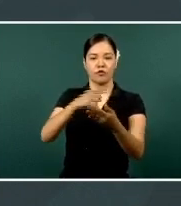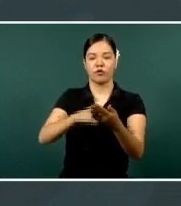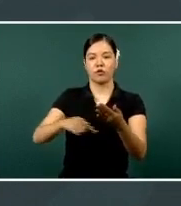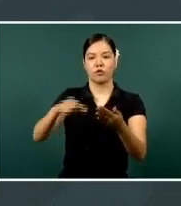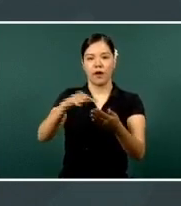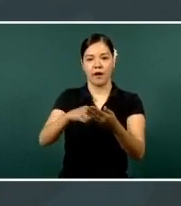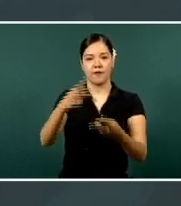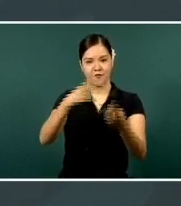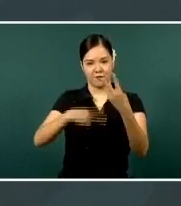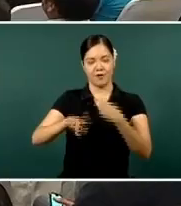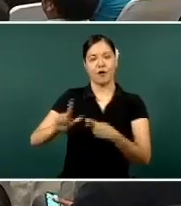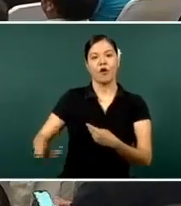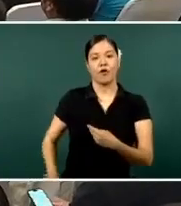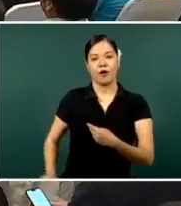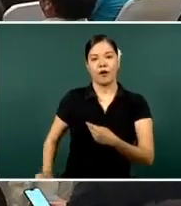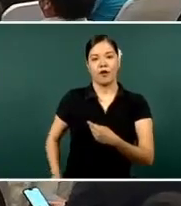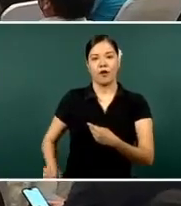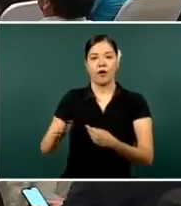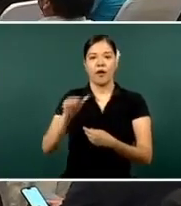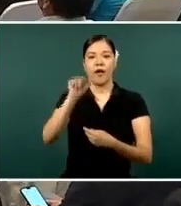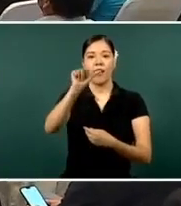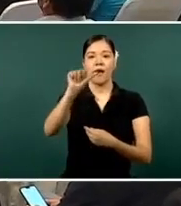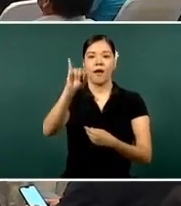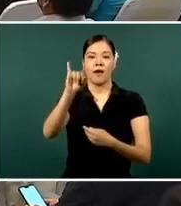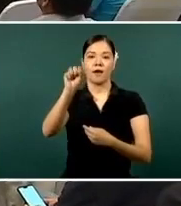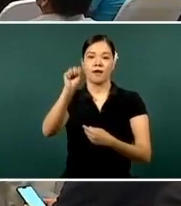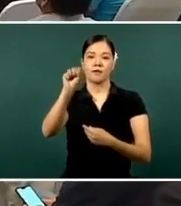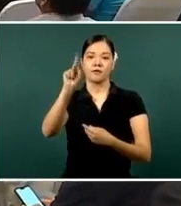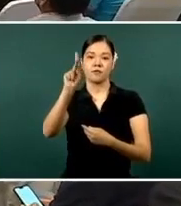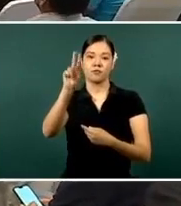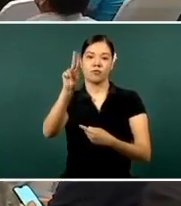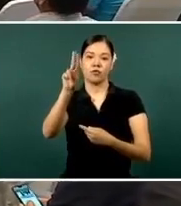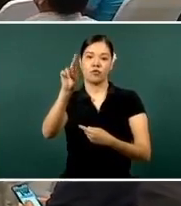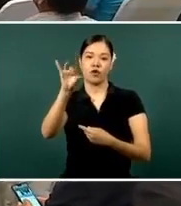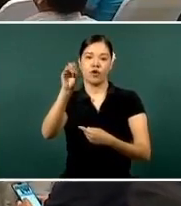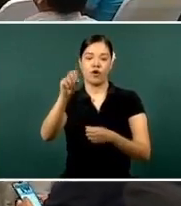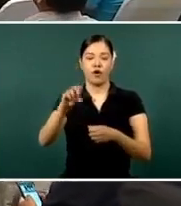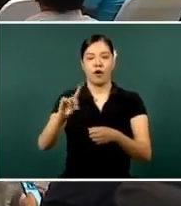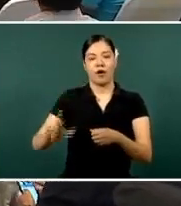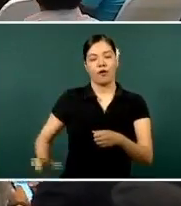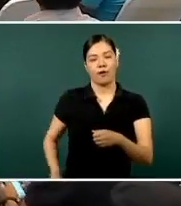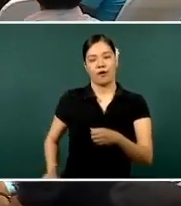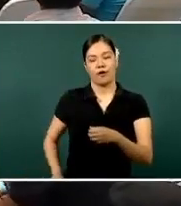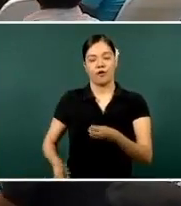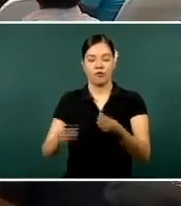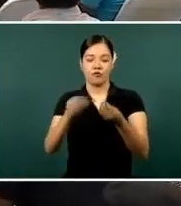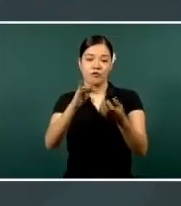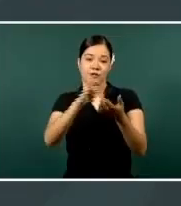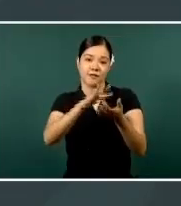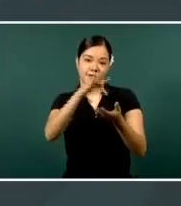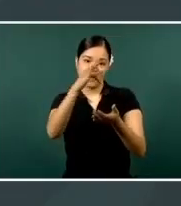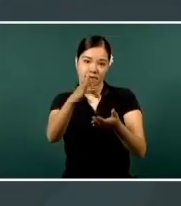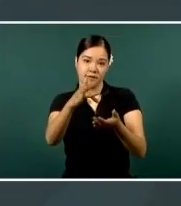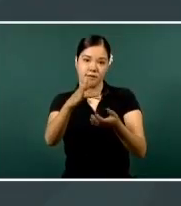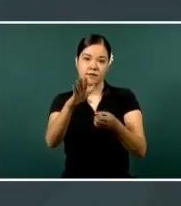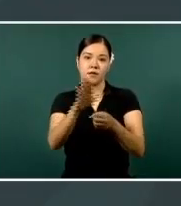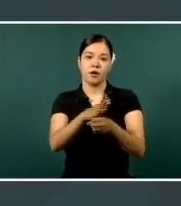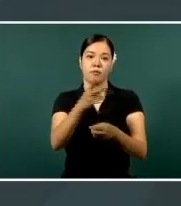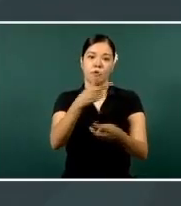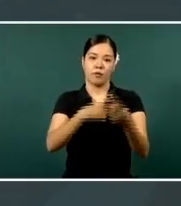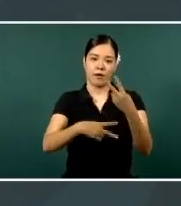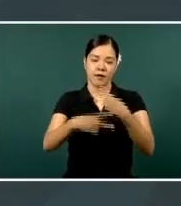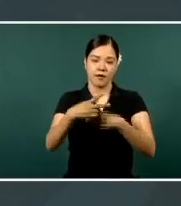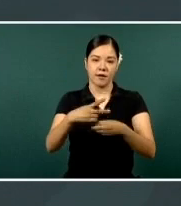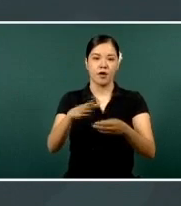Aispuro, gobernador de Durango, que le agradecemos mucho por